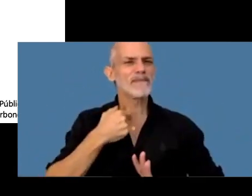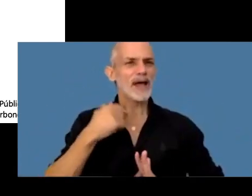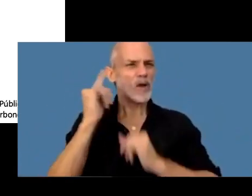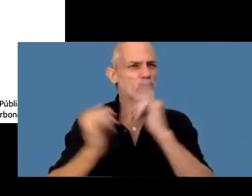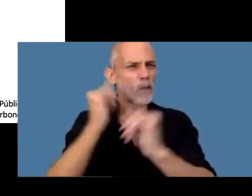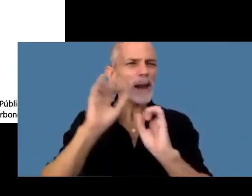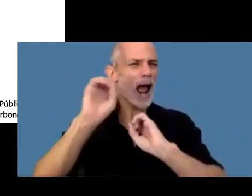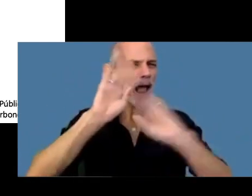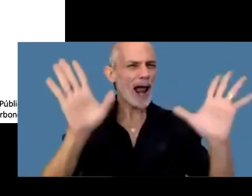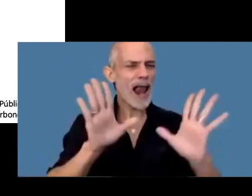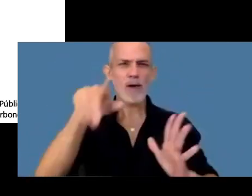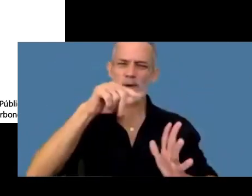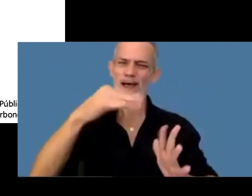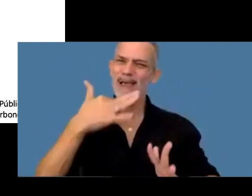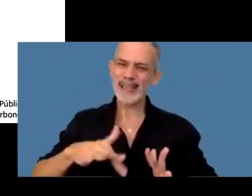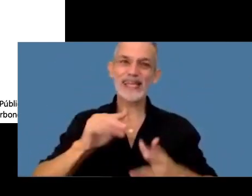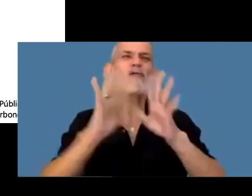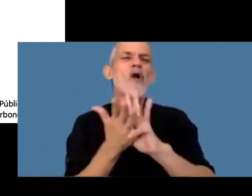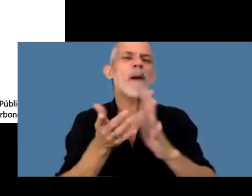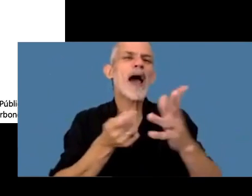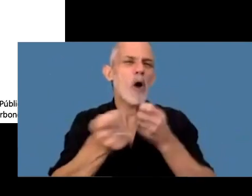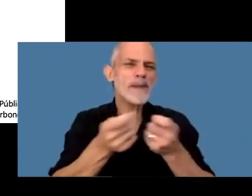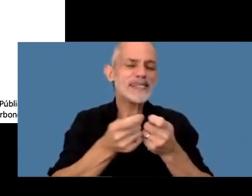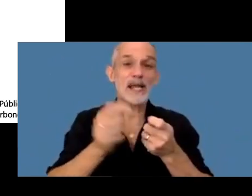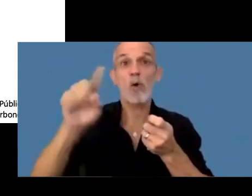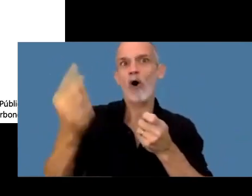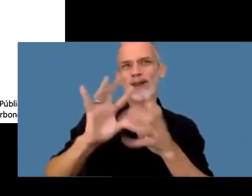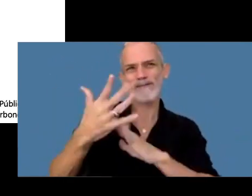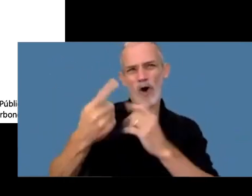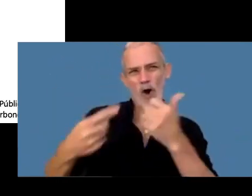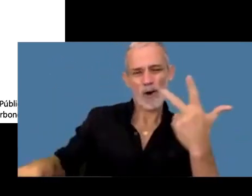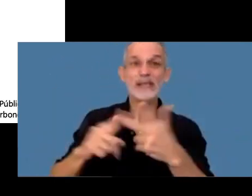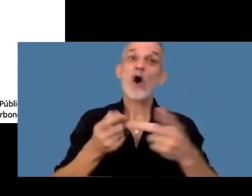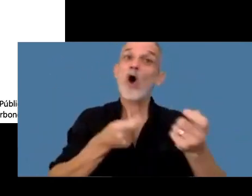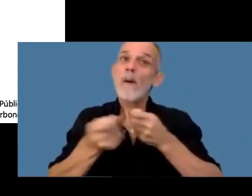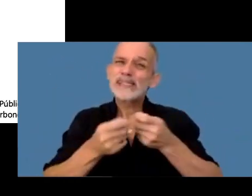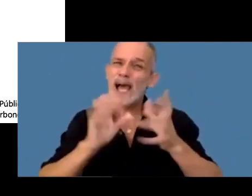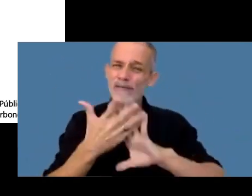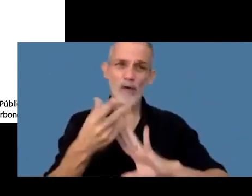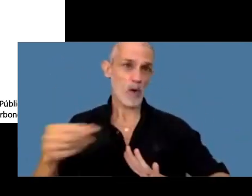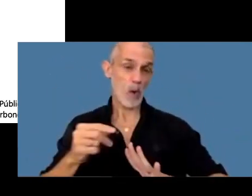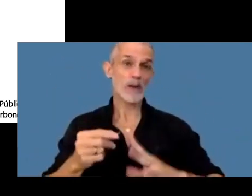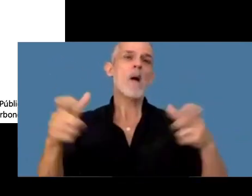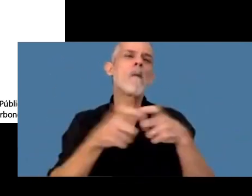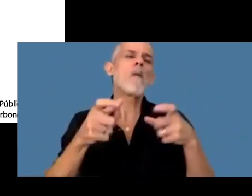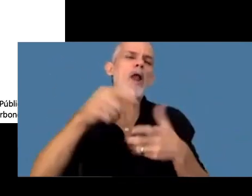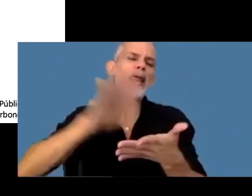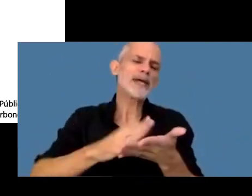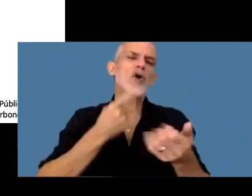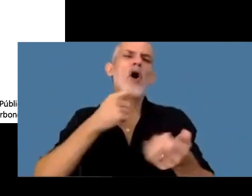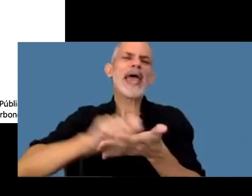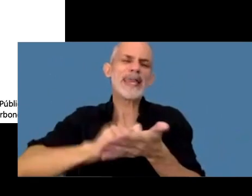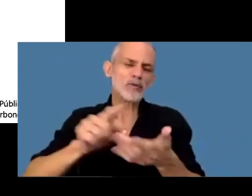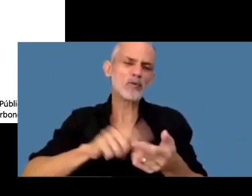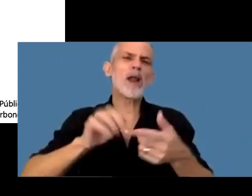manera: formas comerciales u otras formas. Las formas comerciales que menciona son boleto de compraventa, escritura pública por traslativa